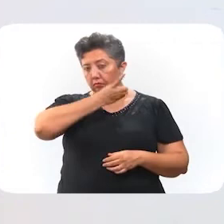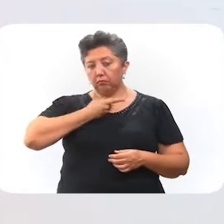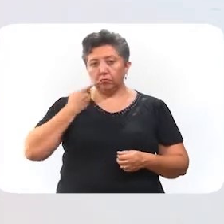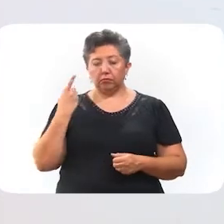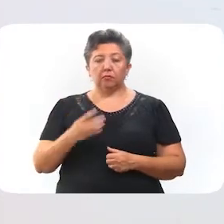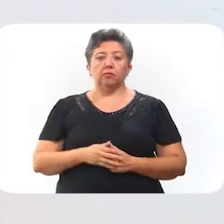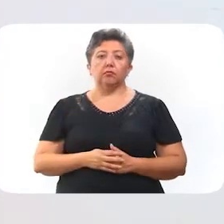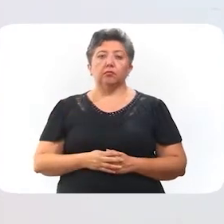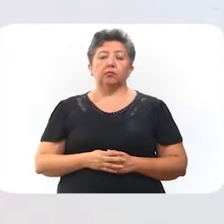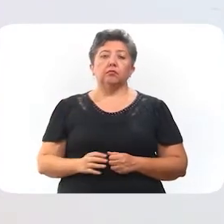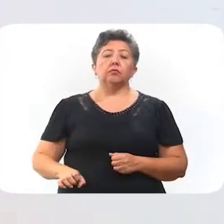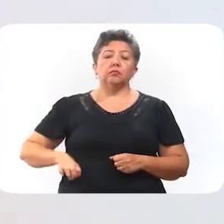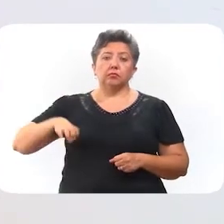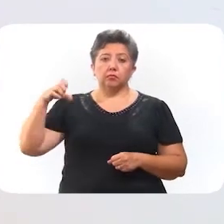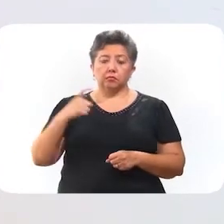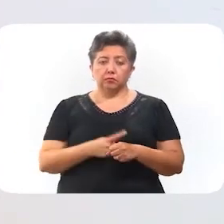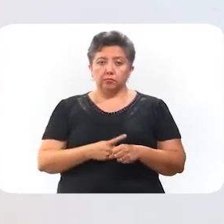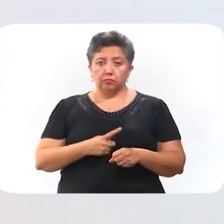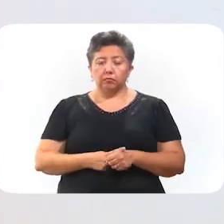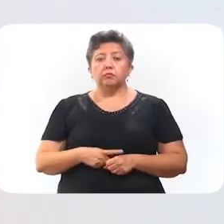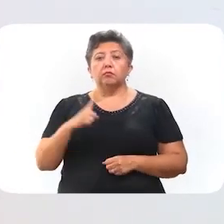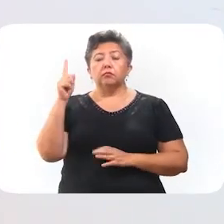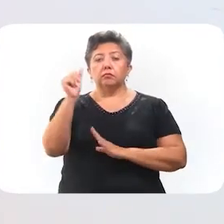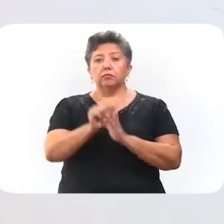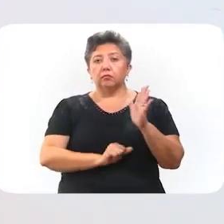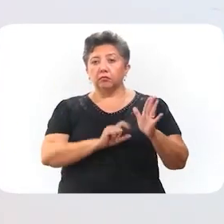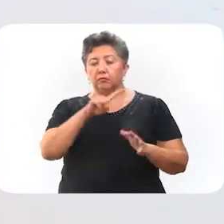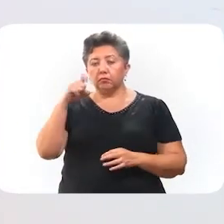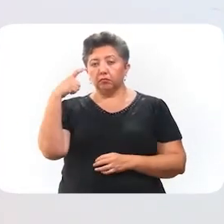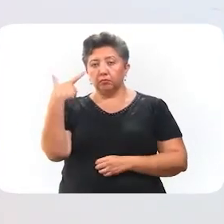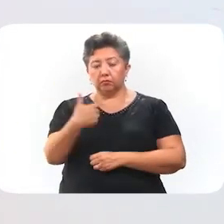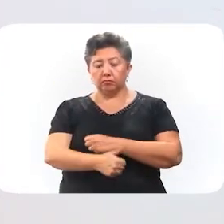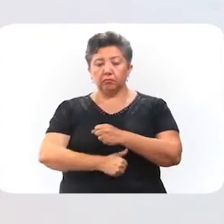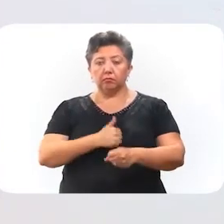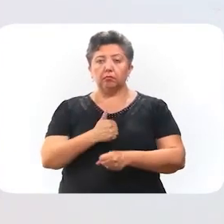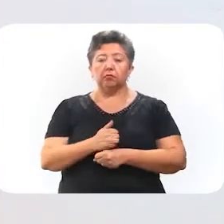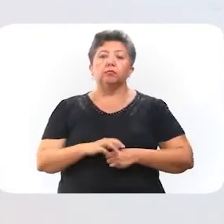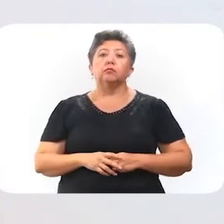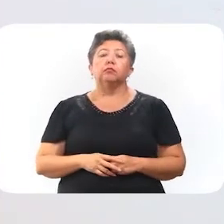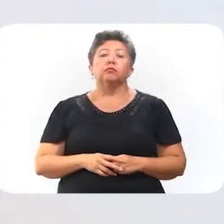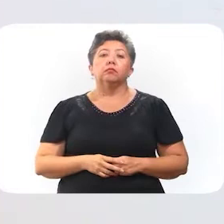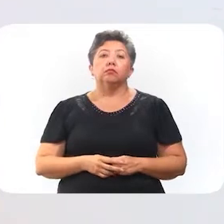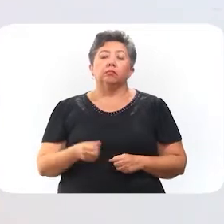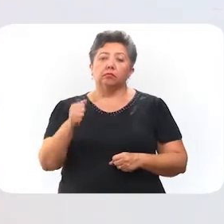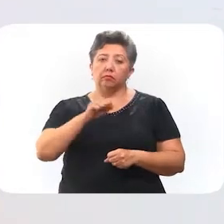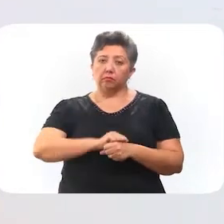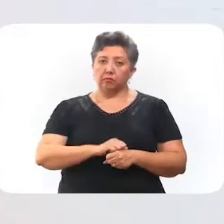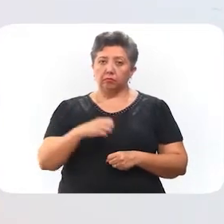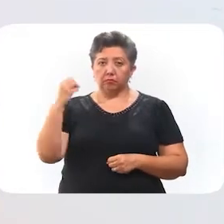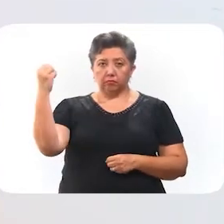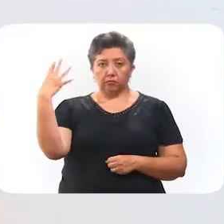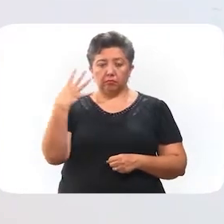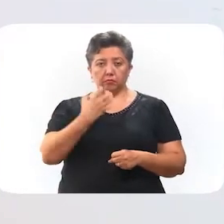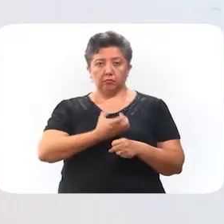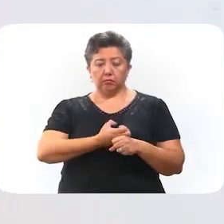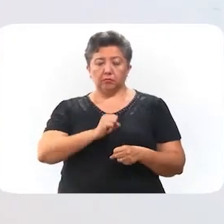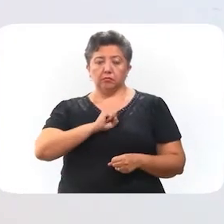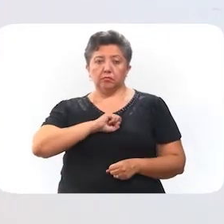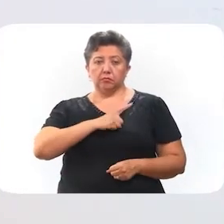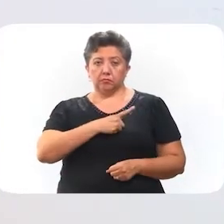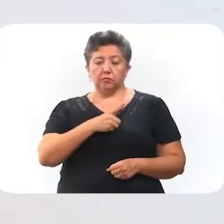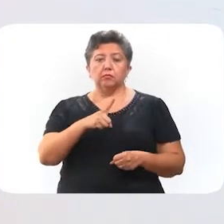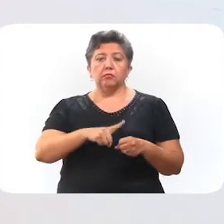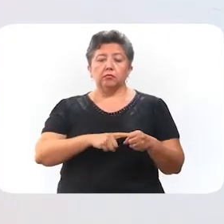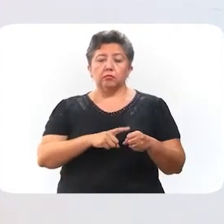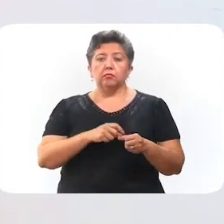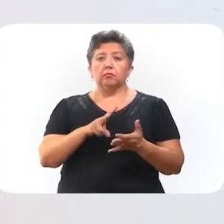de diagnóstico. El rango de edad de los casos es de 1 mes a 107 años. Los indicadores semanales del Semáforo Estatal